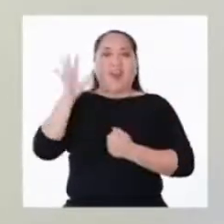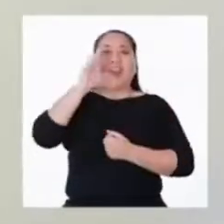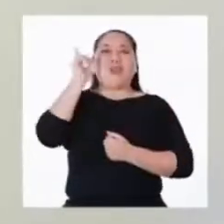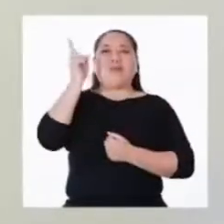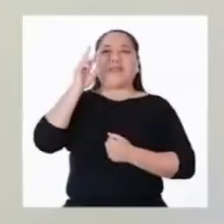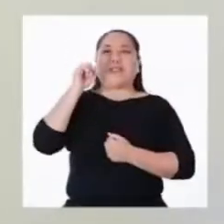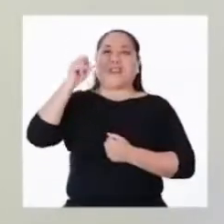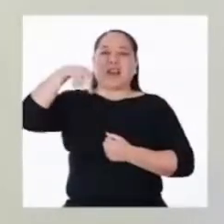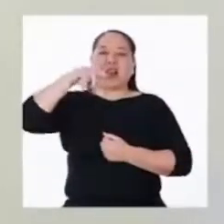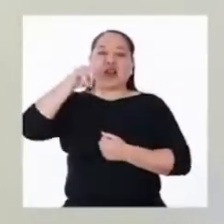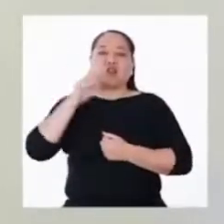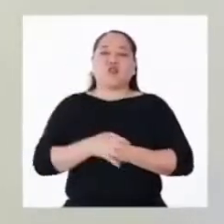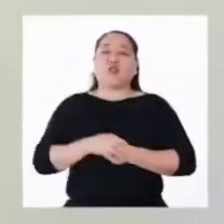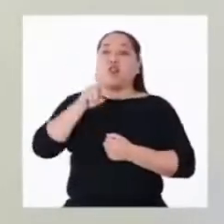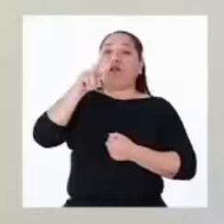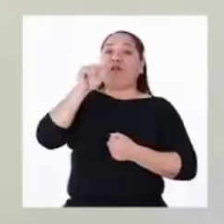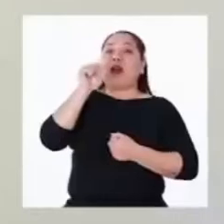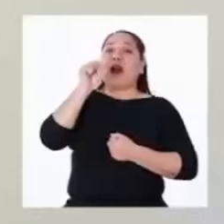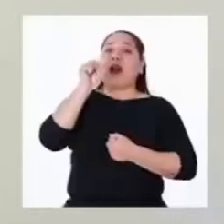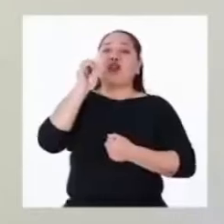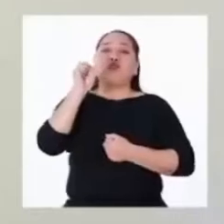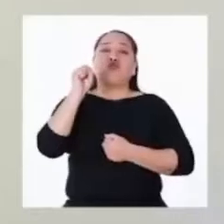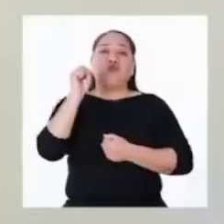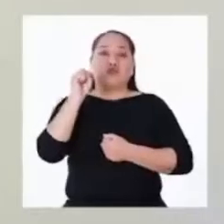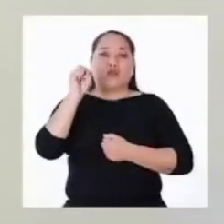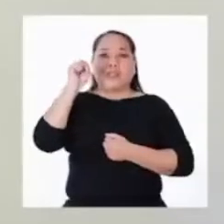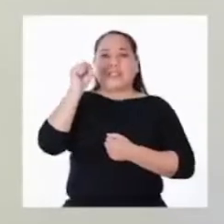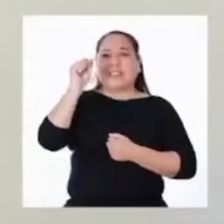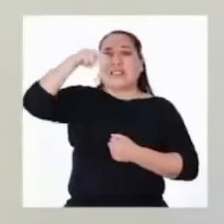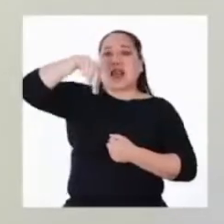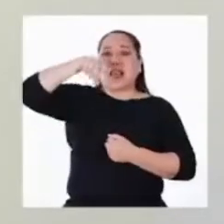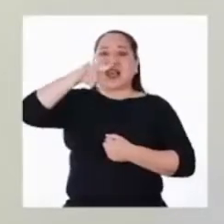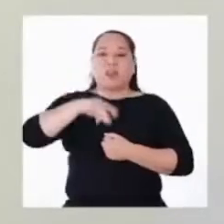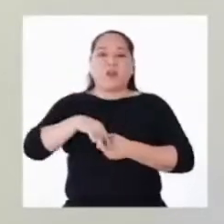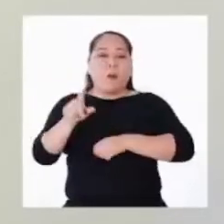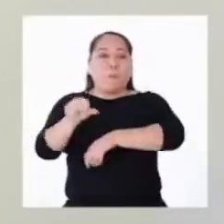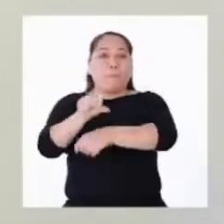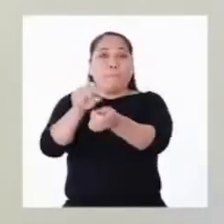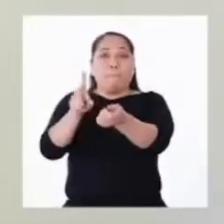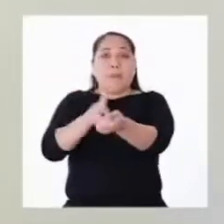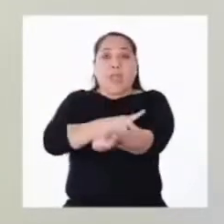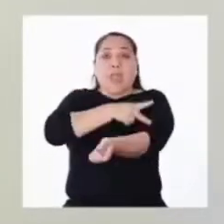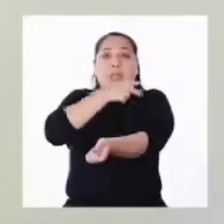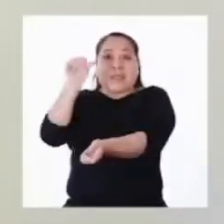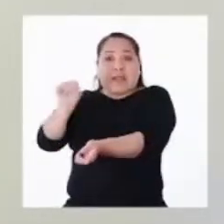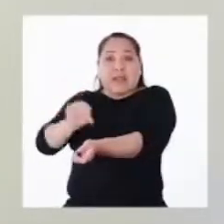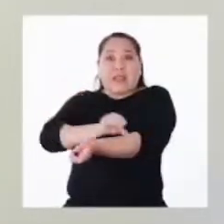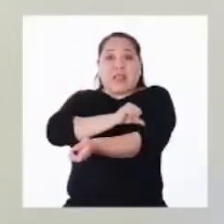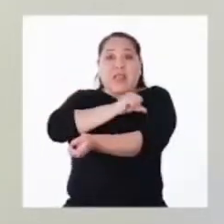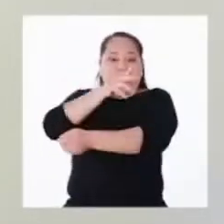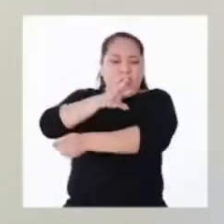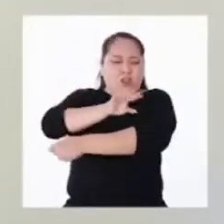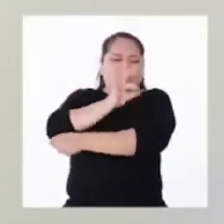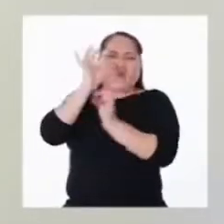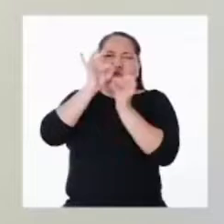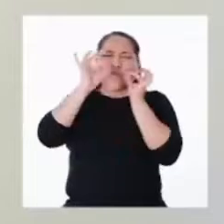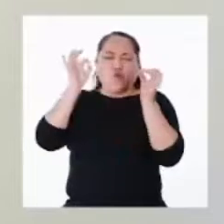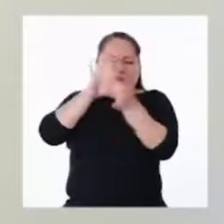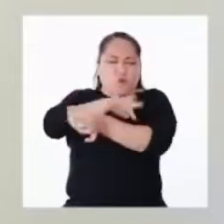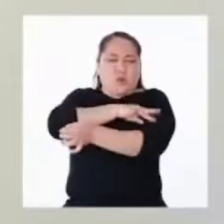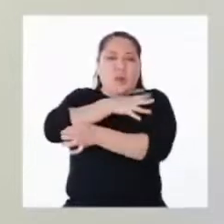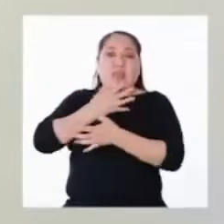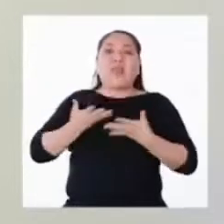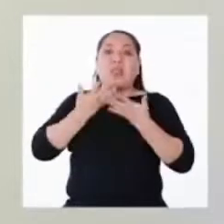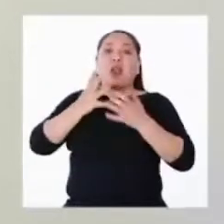y capilares cuya función es suministrar oxígeno desde los pulmones hasta los tejidos de todo el cuerpo a través de